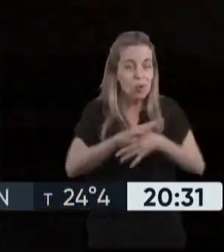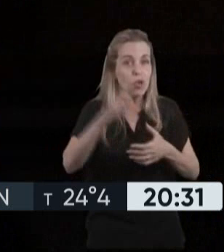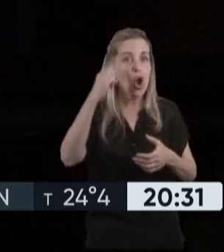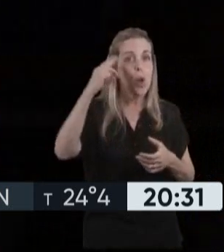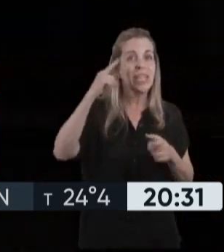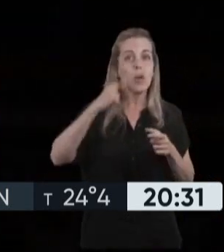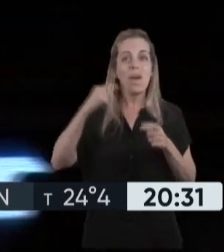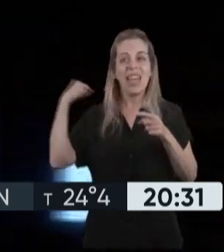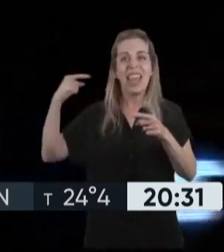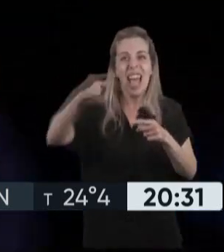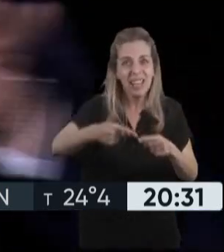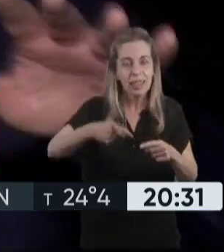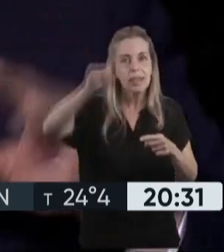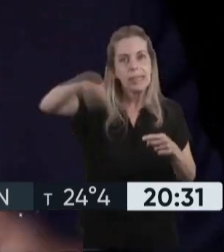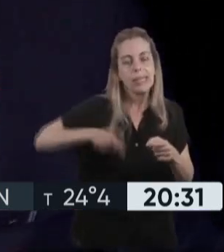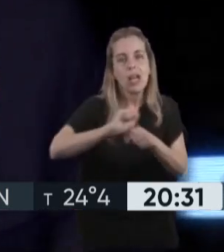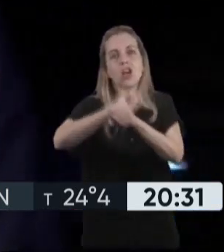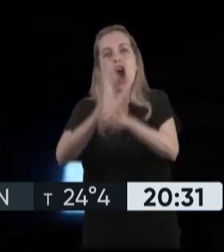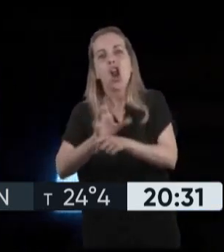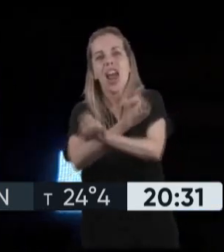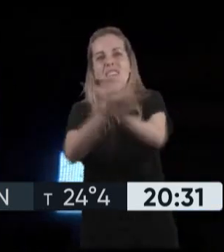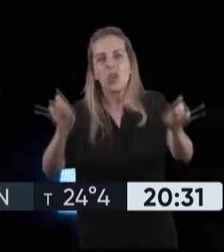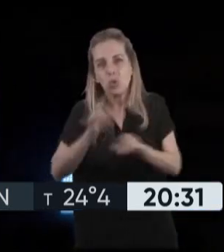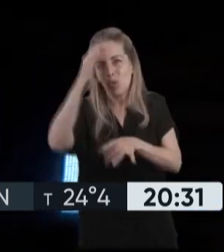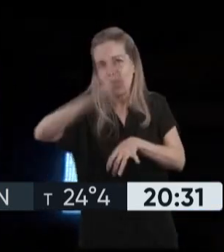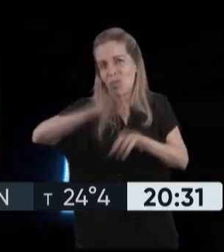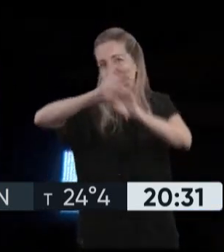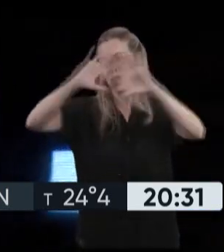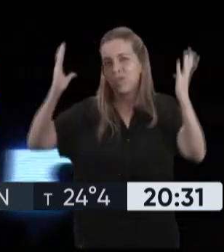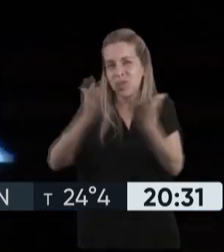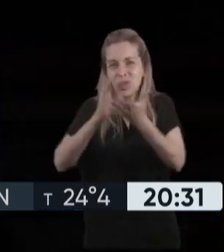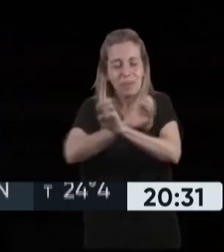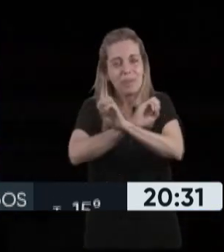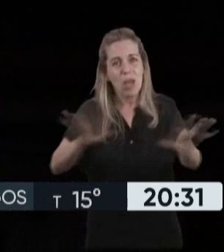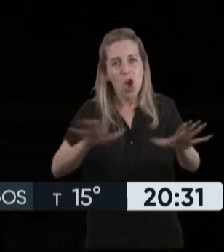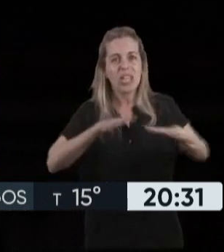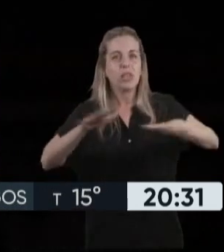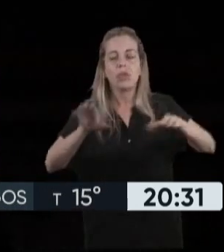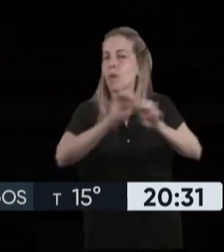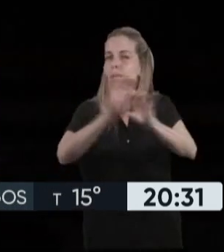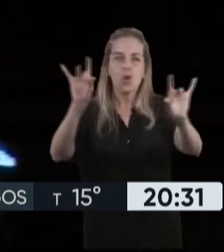la pandemia. Todo se trastocó, todo se hizo más difícil.